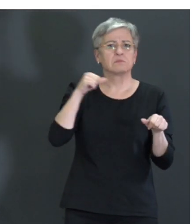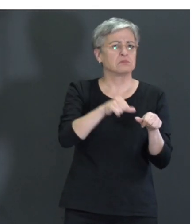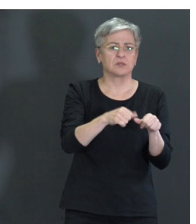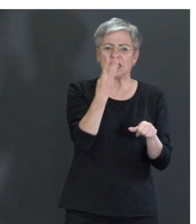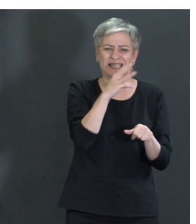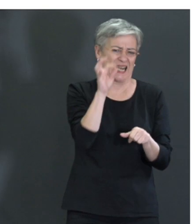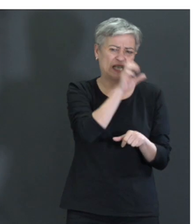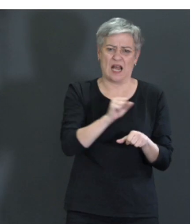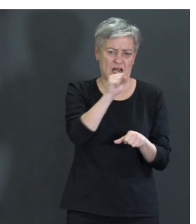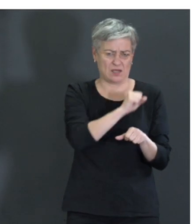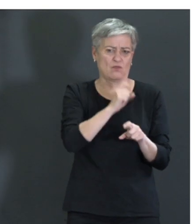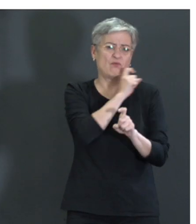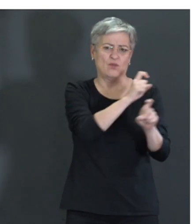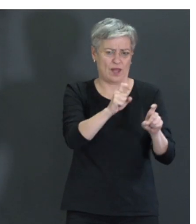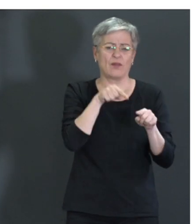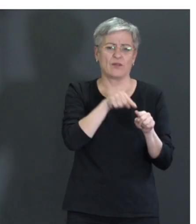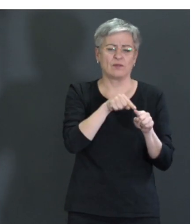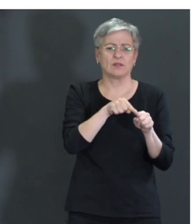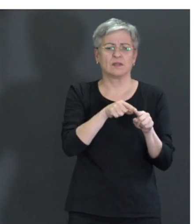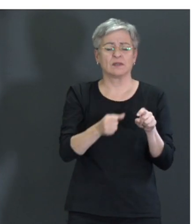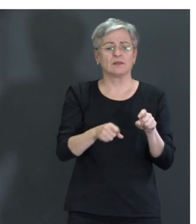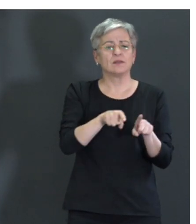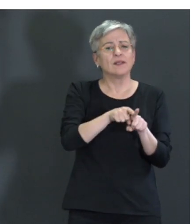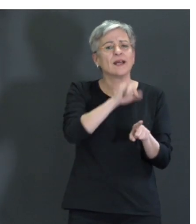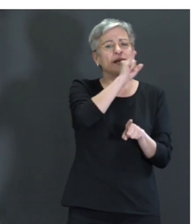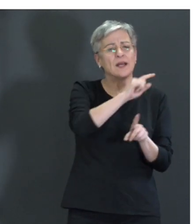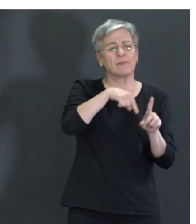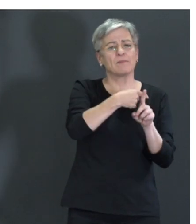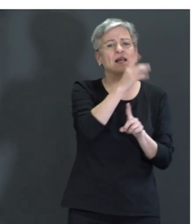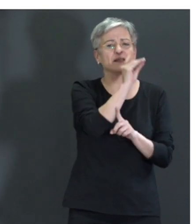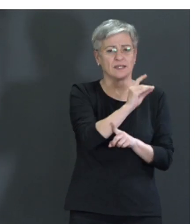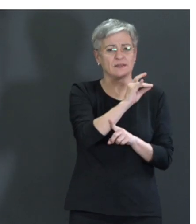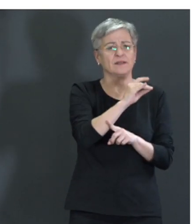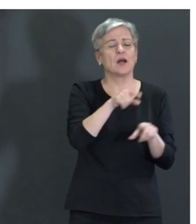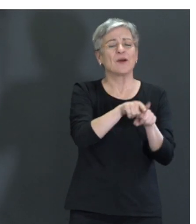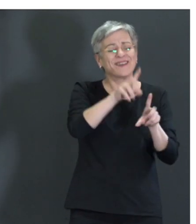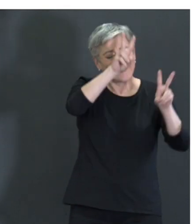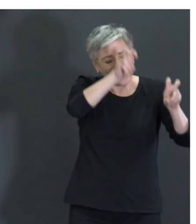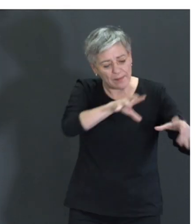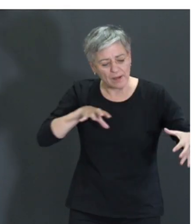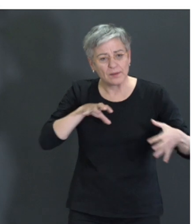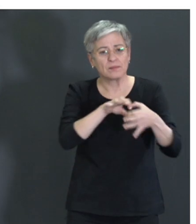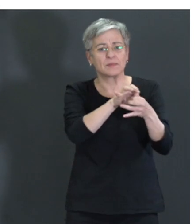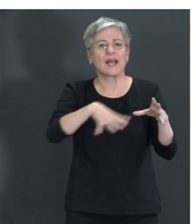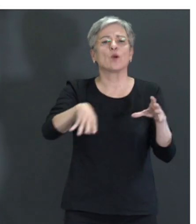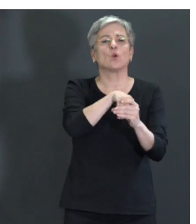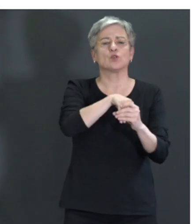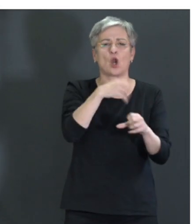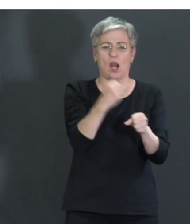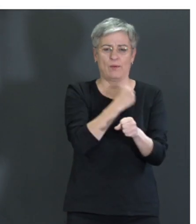de 30 años y más de 20 dedicados a temas de inclusión laboral. El